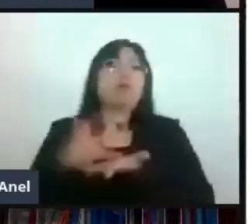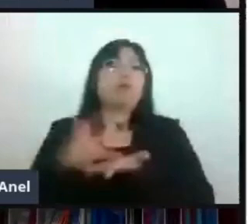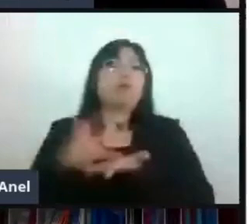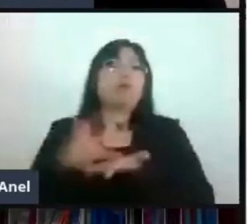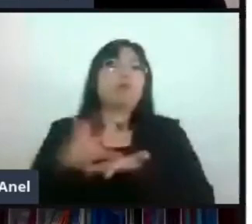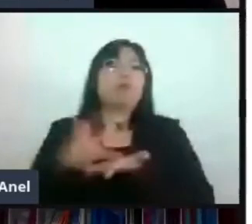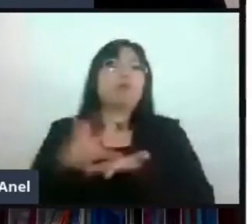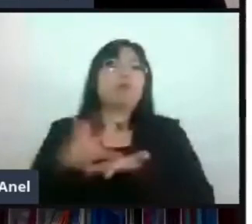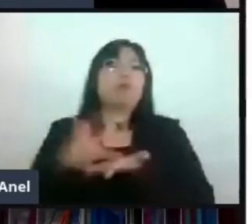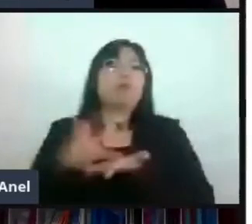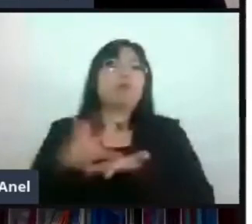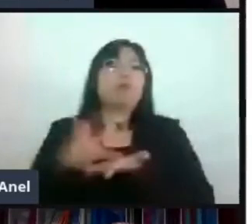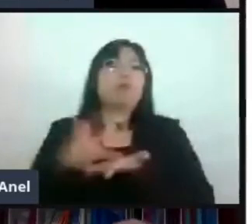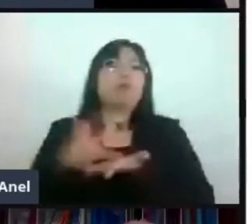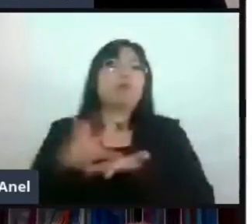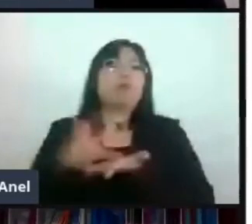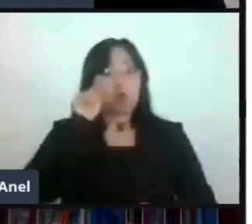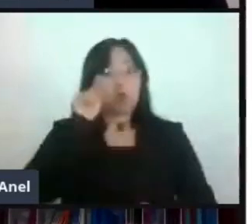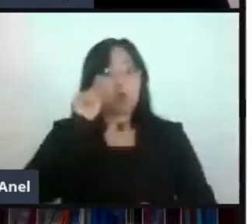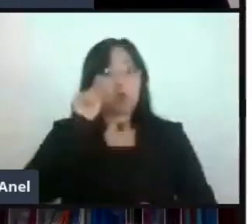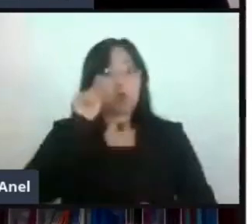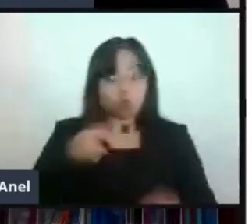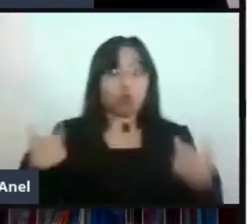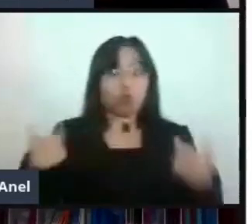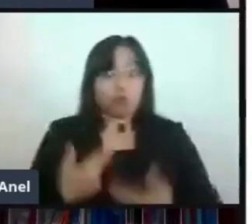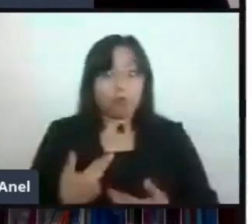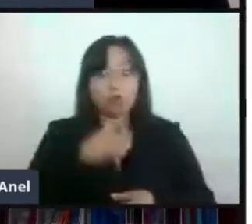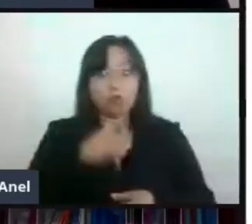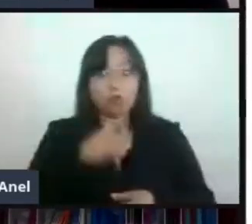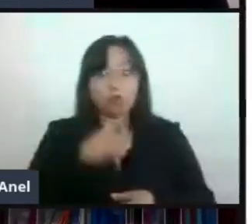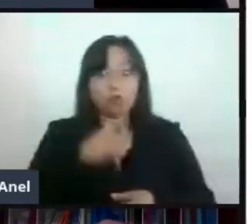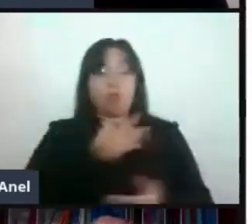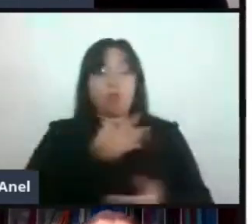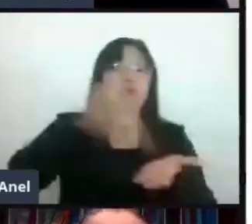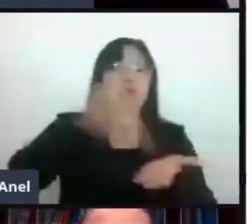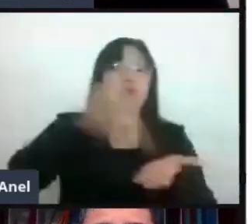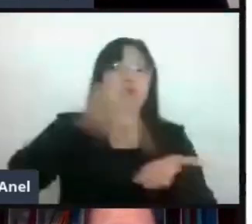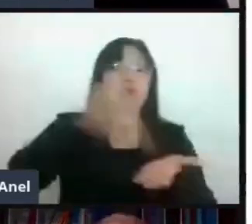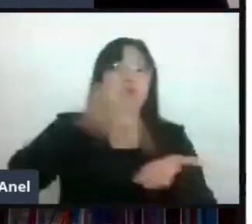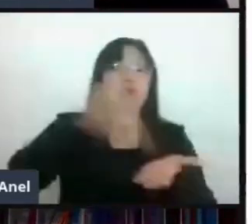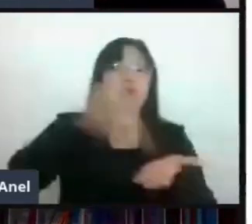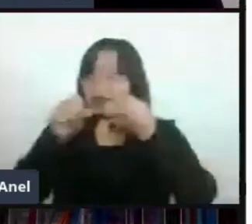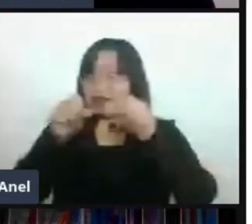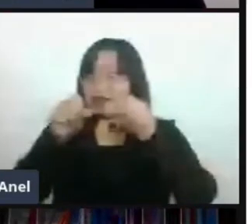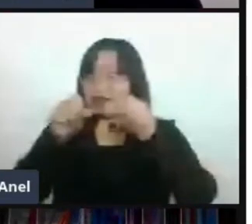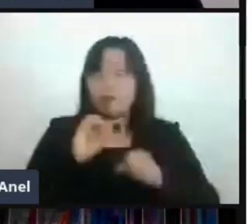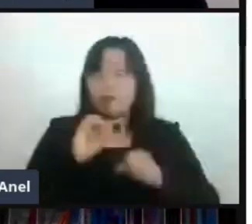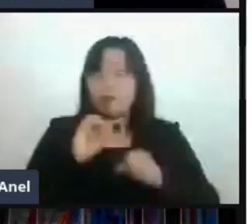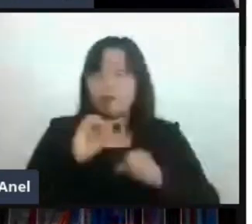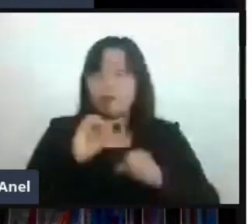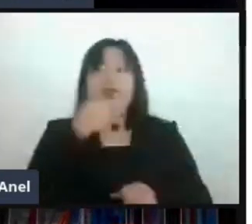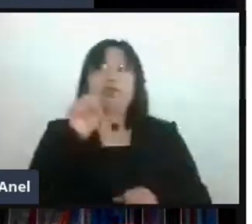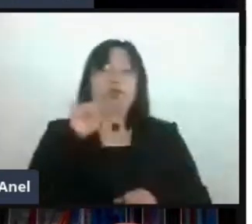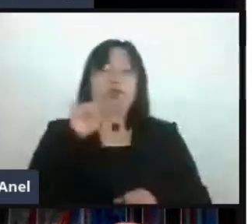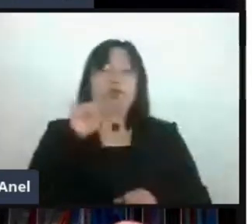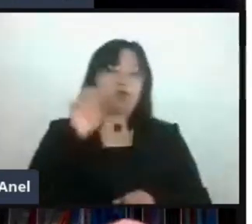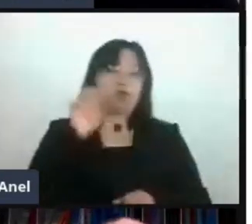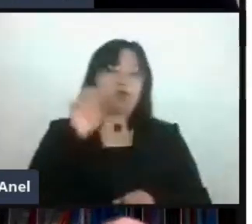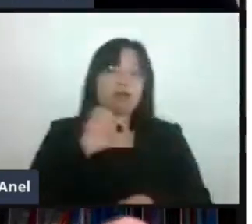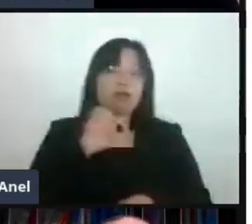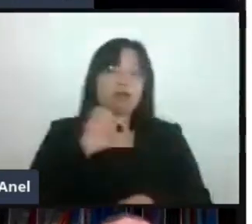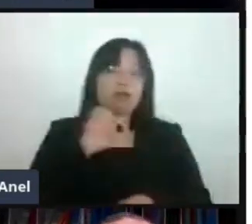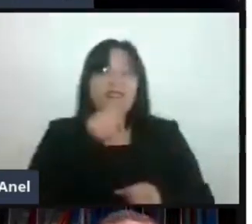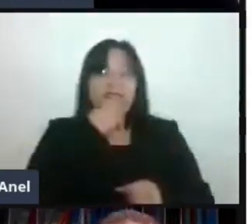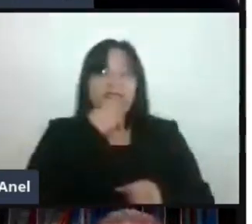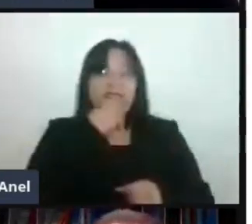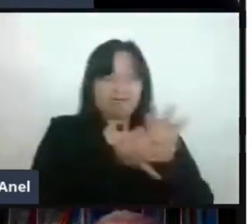los tiene que establecer el maestro, no los establece la herramienta. La herramienta hace lo que nosotros le digamos. Algo que les dije